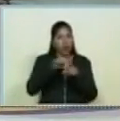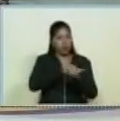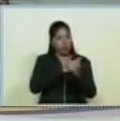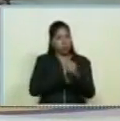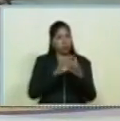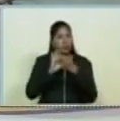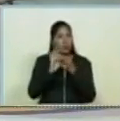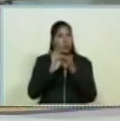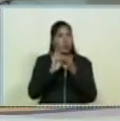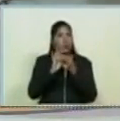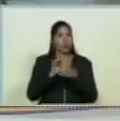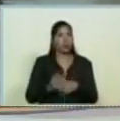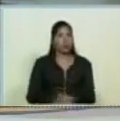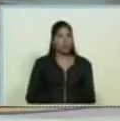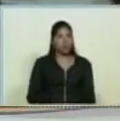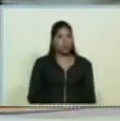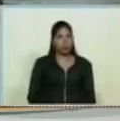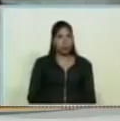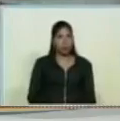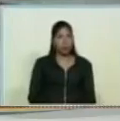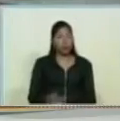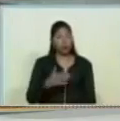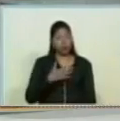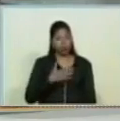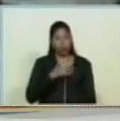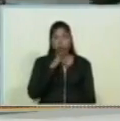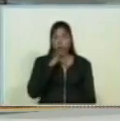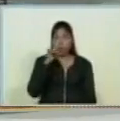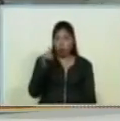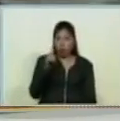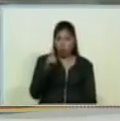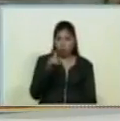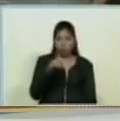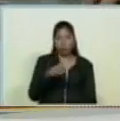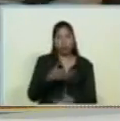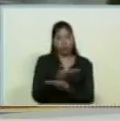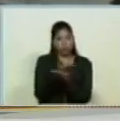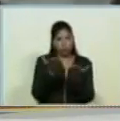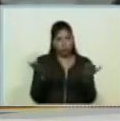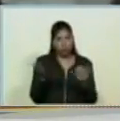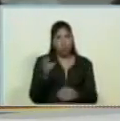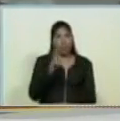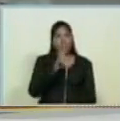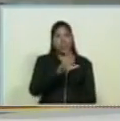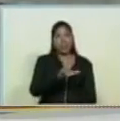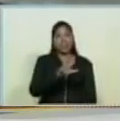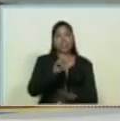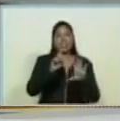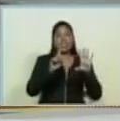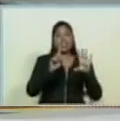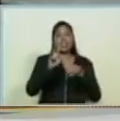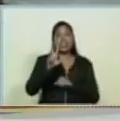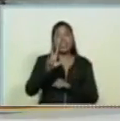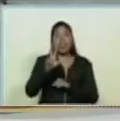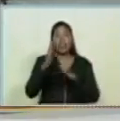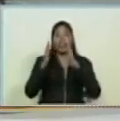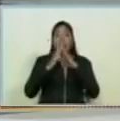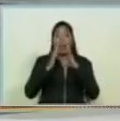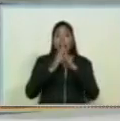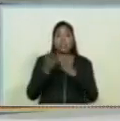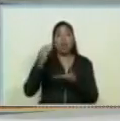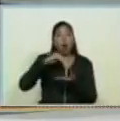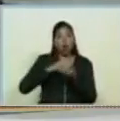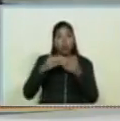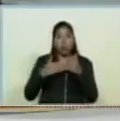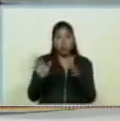En ese sentido, presidente, le informo a usted y al país que hemos activado 373 casas de alimentación en lo que va de